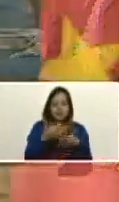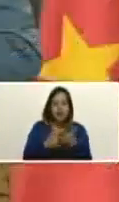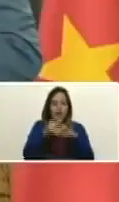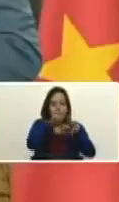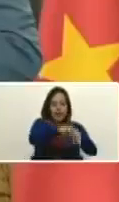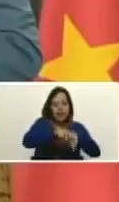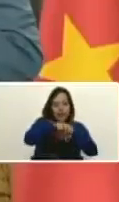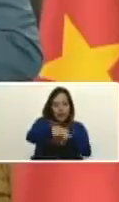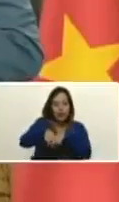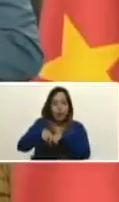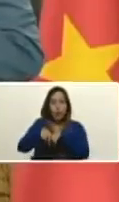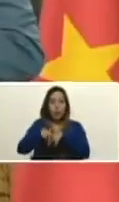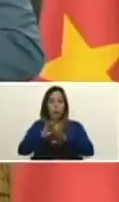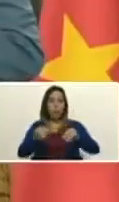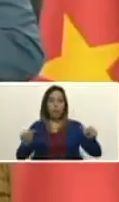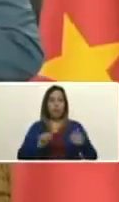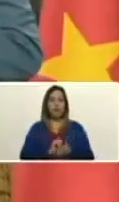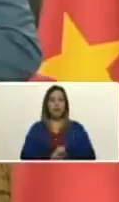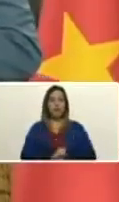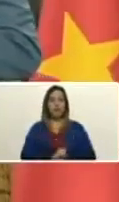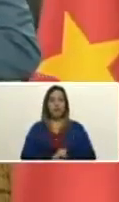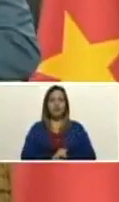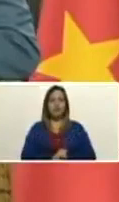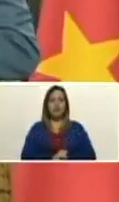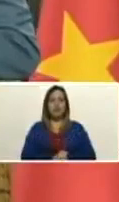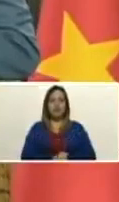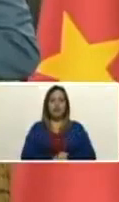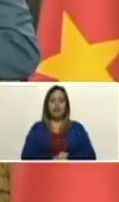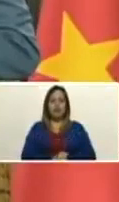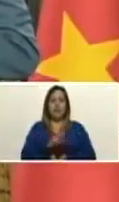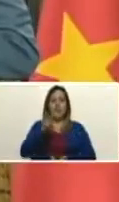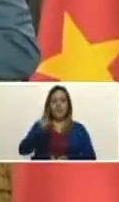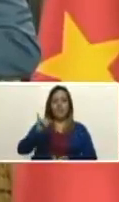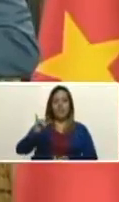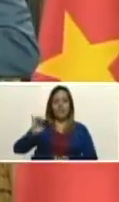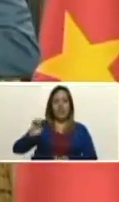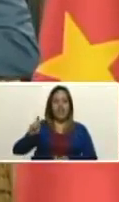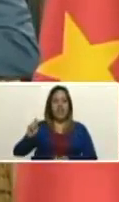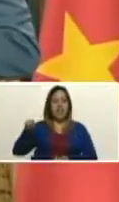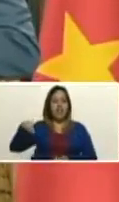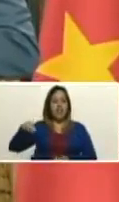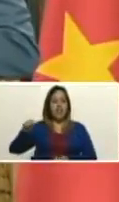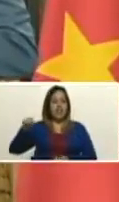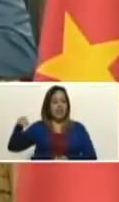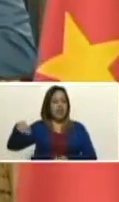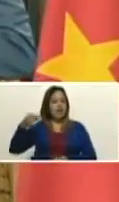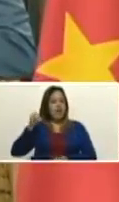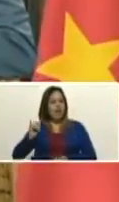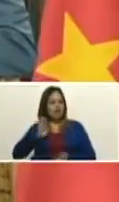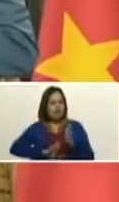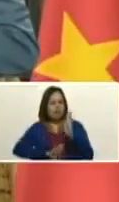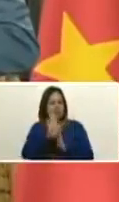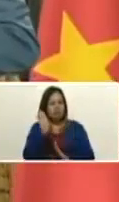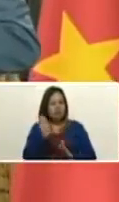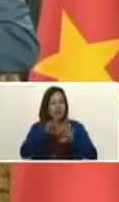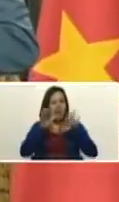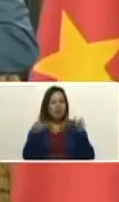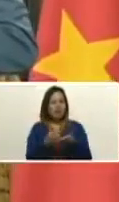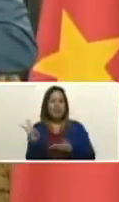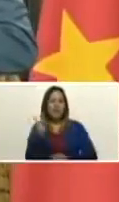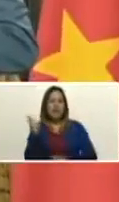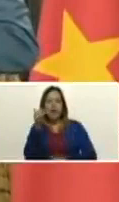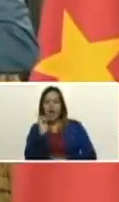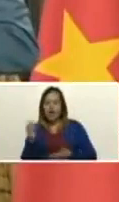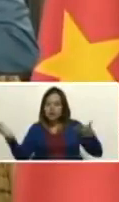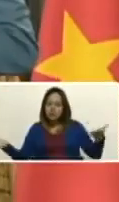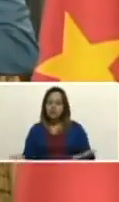agrícola. Vietnam es una potencia agrícola del mundo y Venezuela viene levantándose en